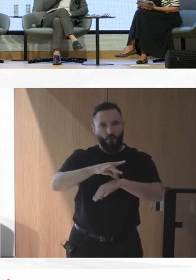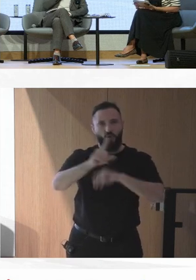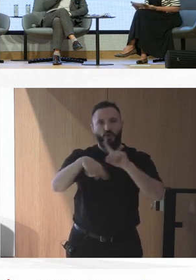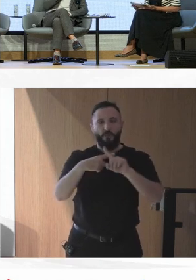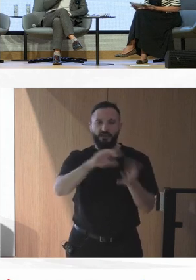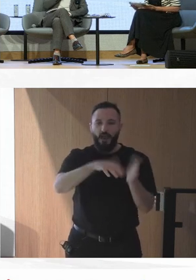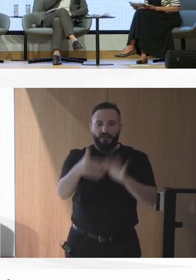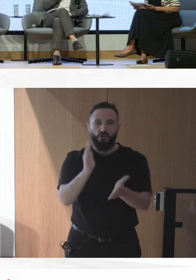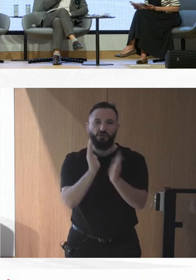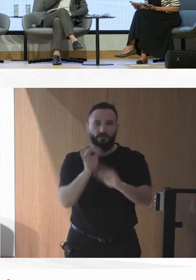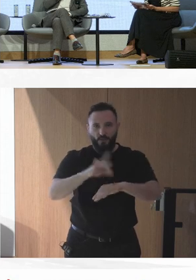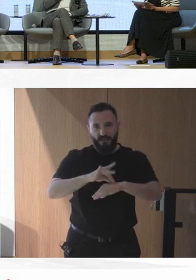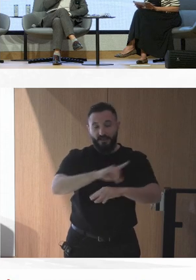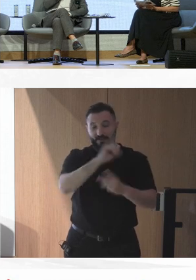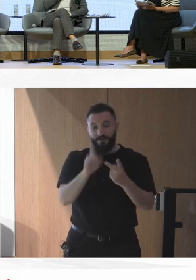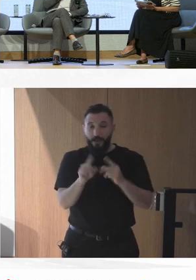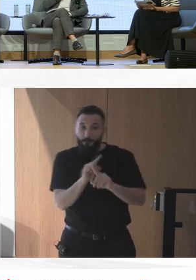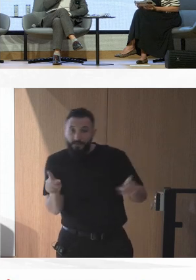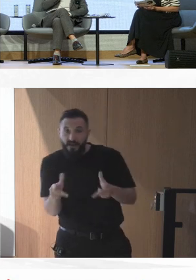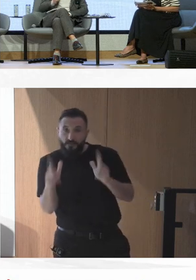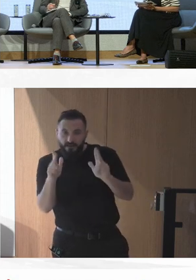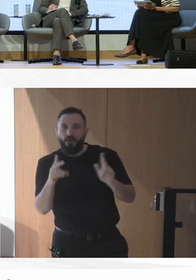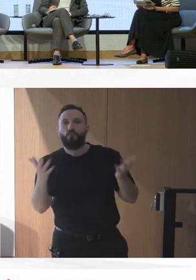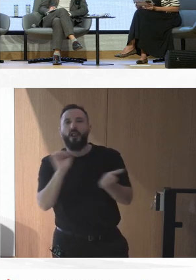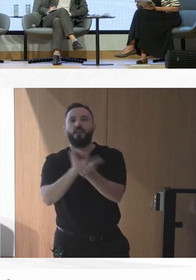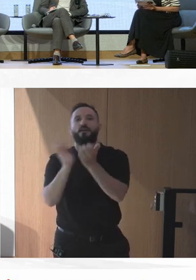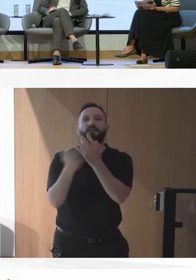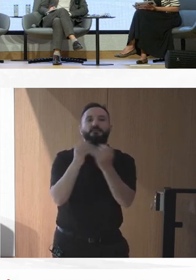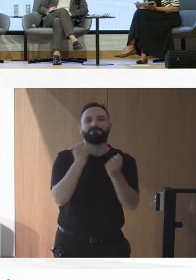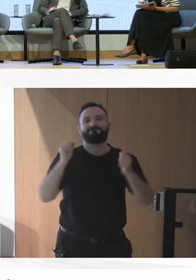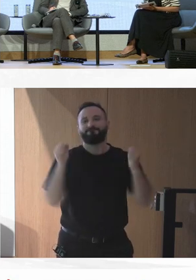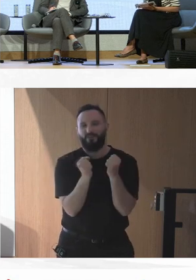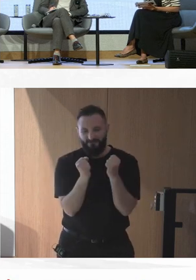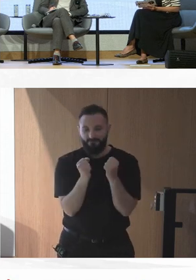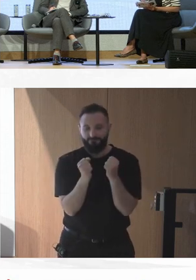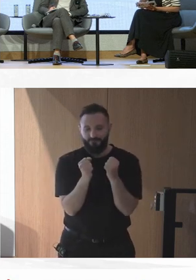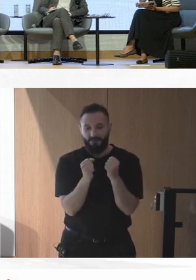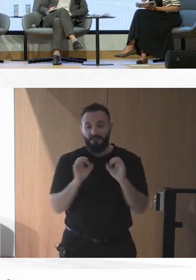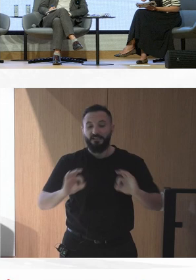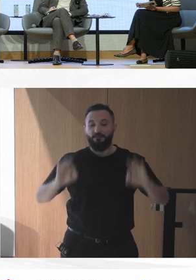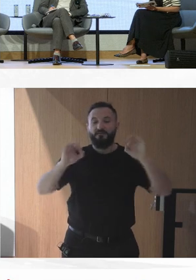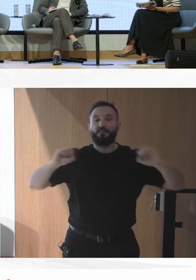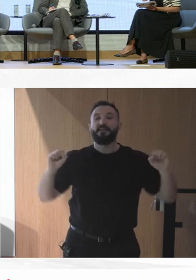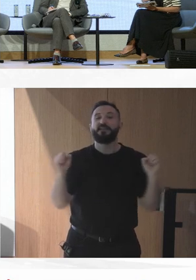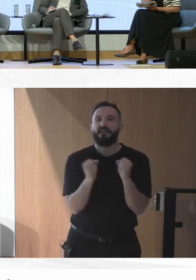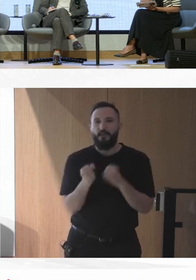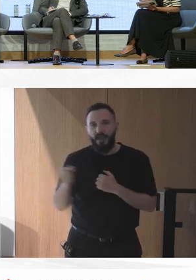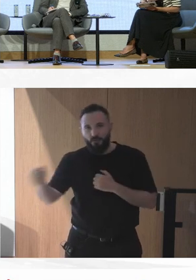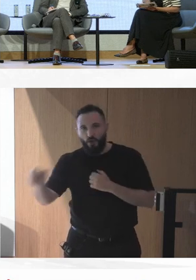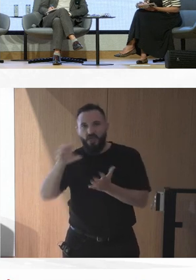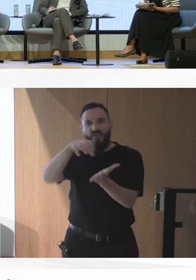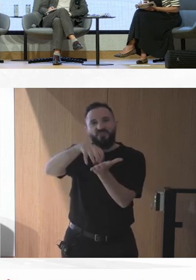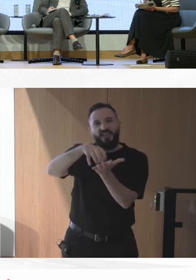tratamiento médico, y entre las privativas de libertad pues está el internamiento, ¿no? Específicamente el internamiento en